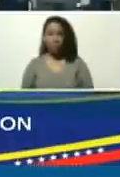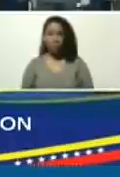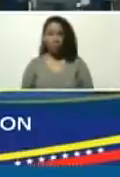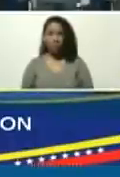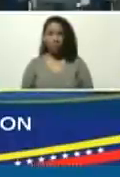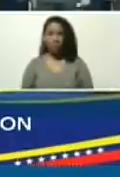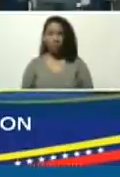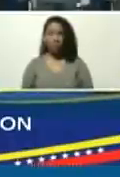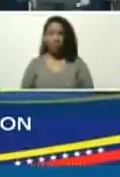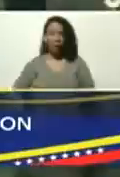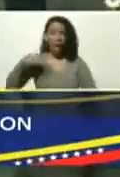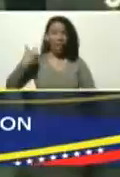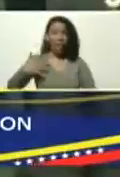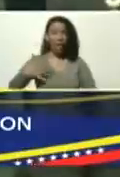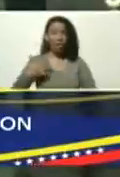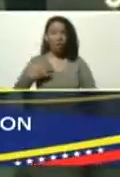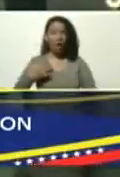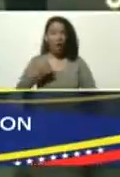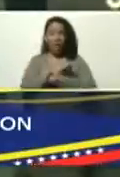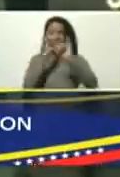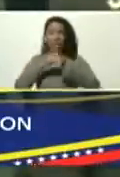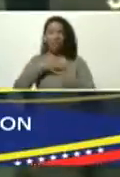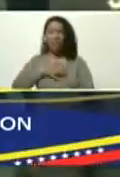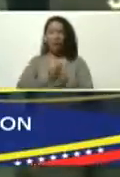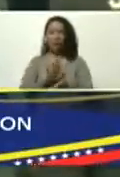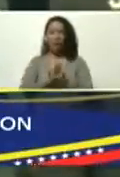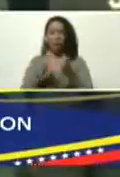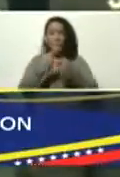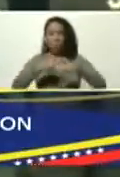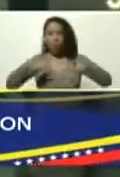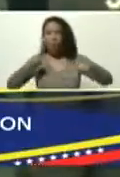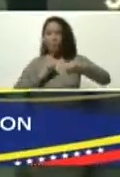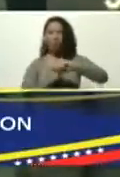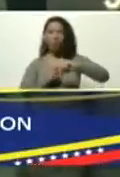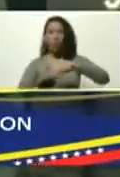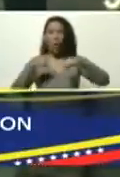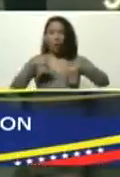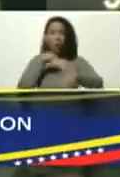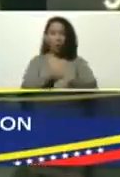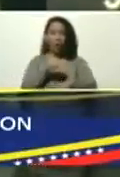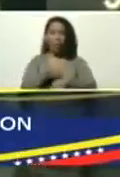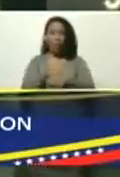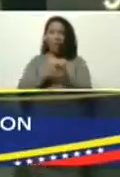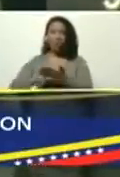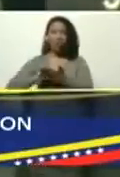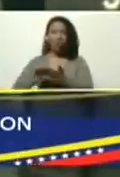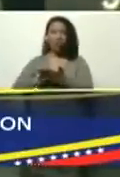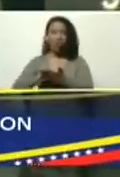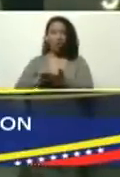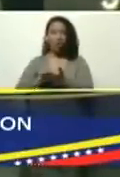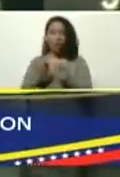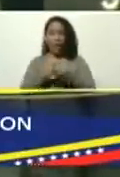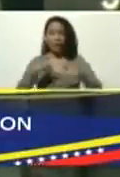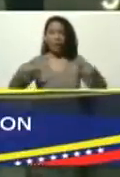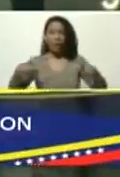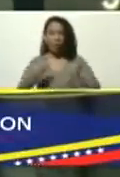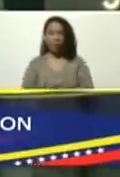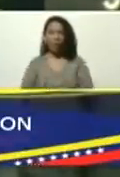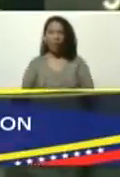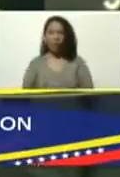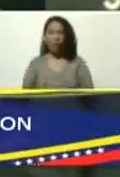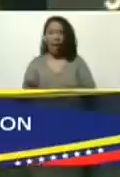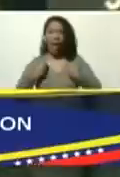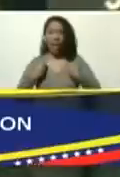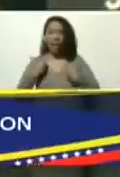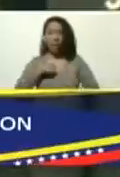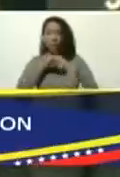por el derecho a la felicidad, a la tranquilidad, a la prosperidad en estos tiempos de recuperación y crecimiento que vive